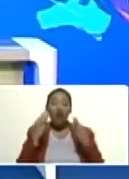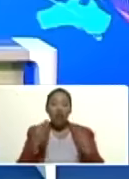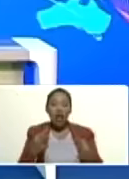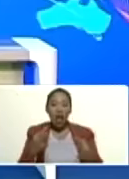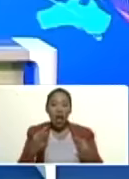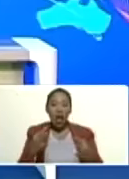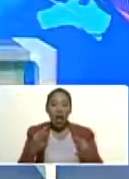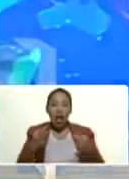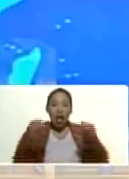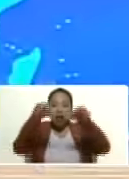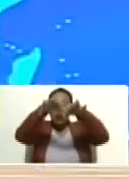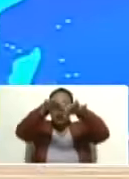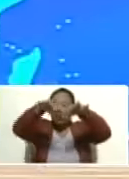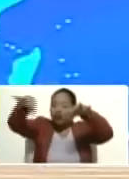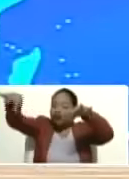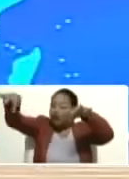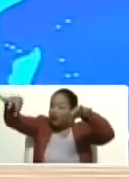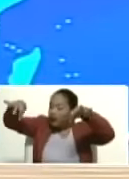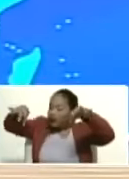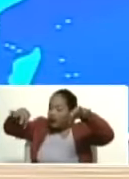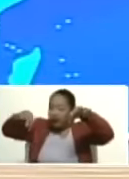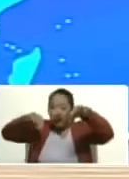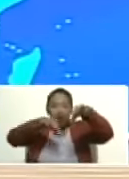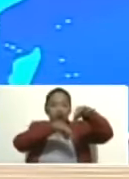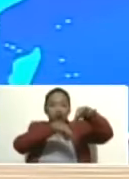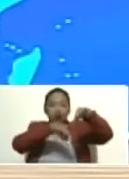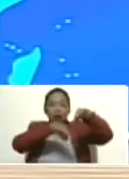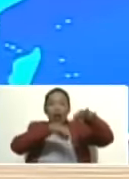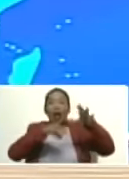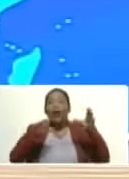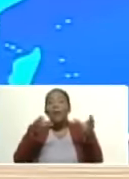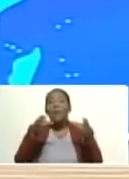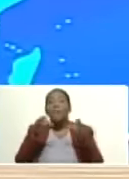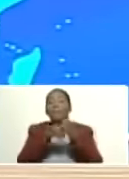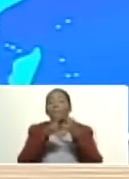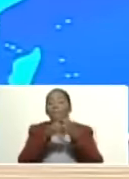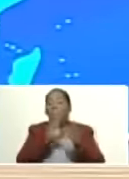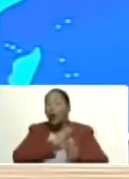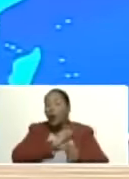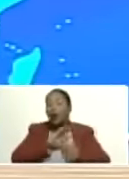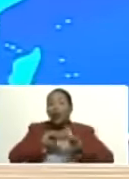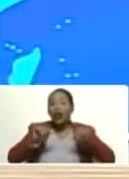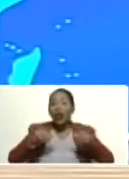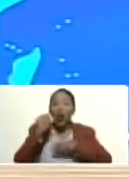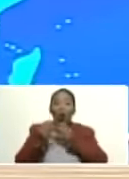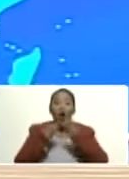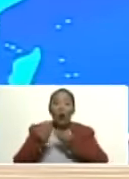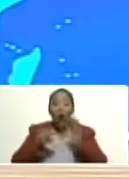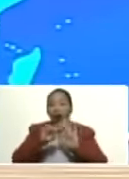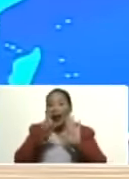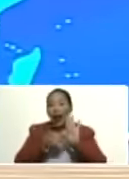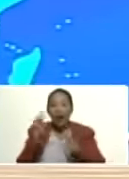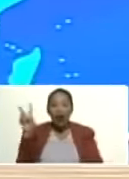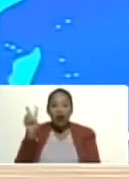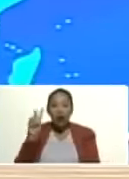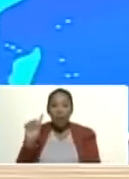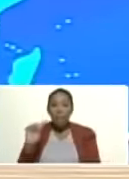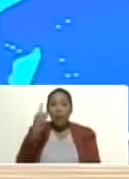los límites de la Capitanía General de Venezuela. Primer dato histórico, primer